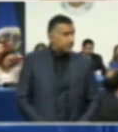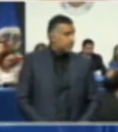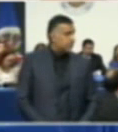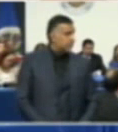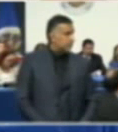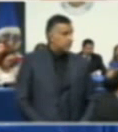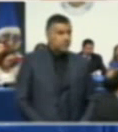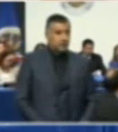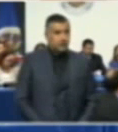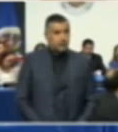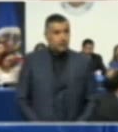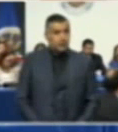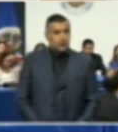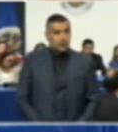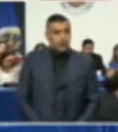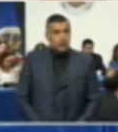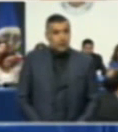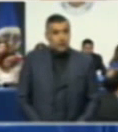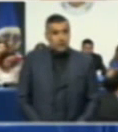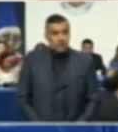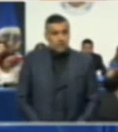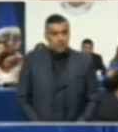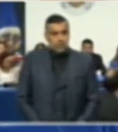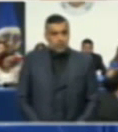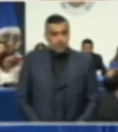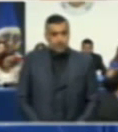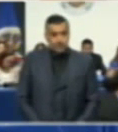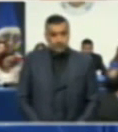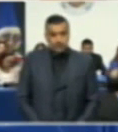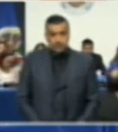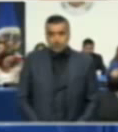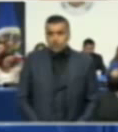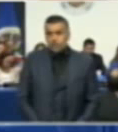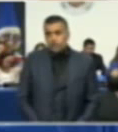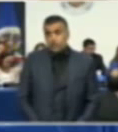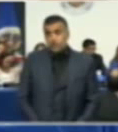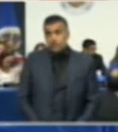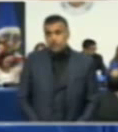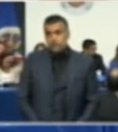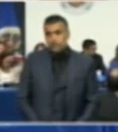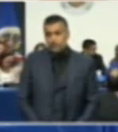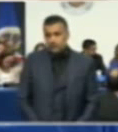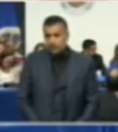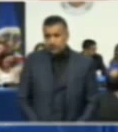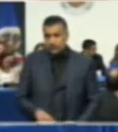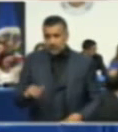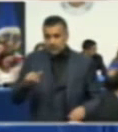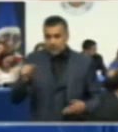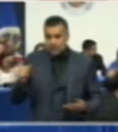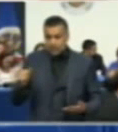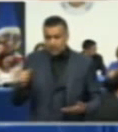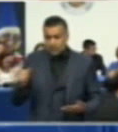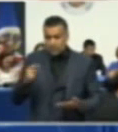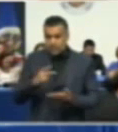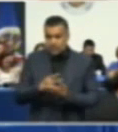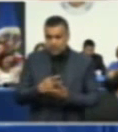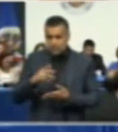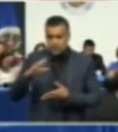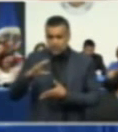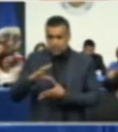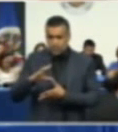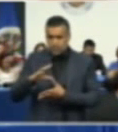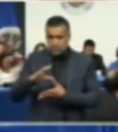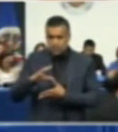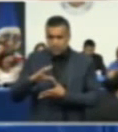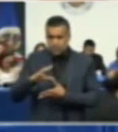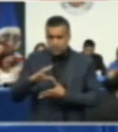1986, a través de la Resolución Legislativa 24.509. También ha ratificado la Convención Interamericana para la Eliminación